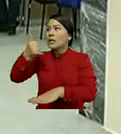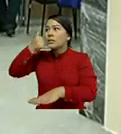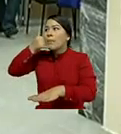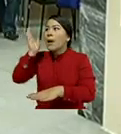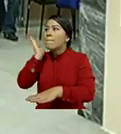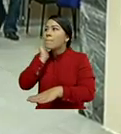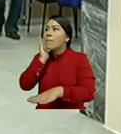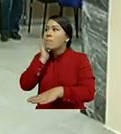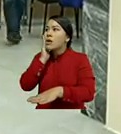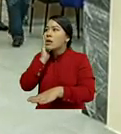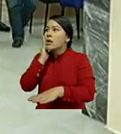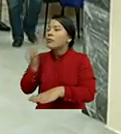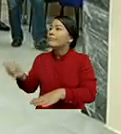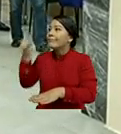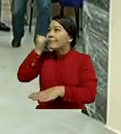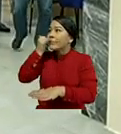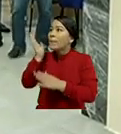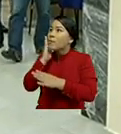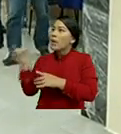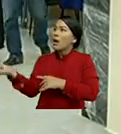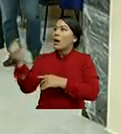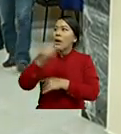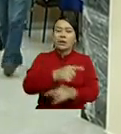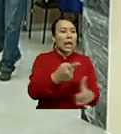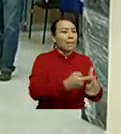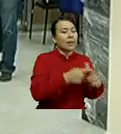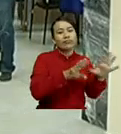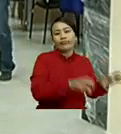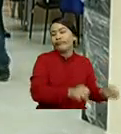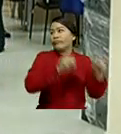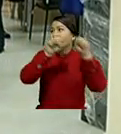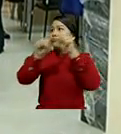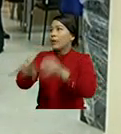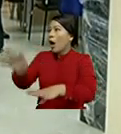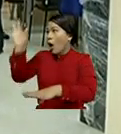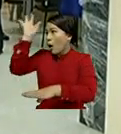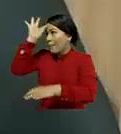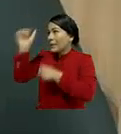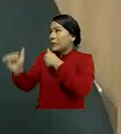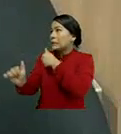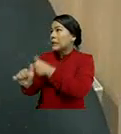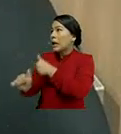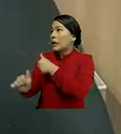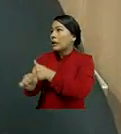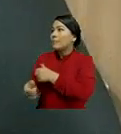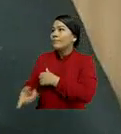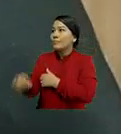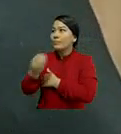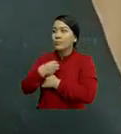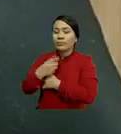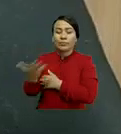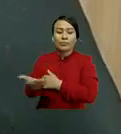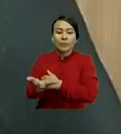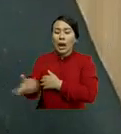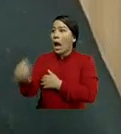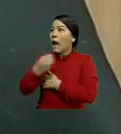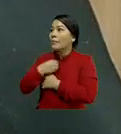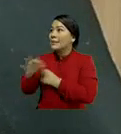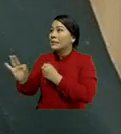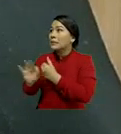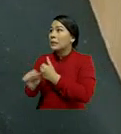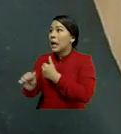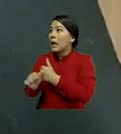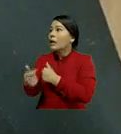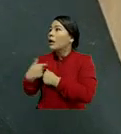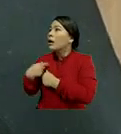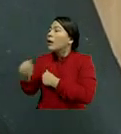progenitora, quien lo trasladó de emergencia a la casa de salud más cercana. Estaba sin conocimiento, que lo llevé, como dice, entre